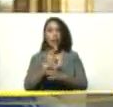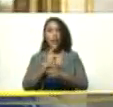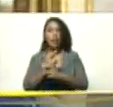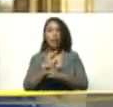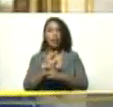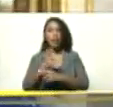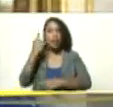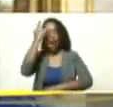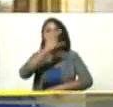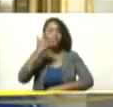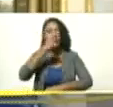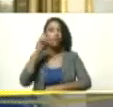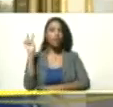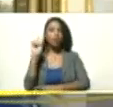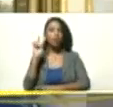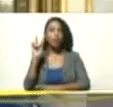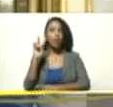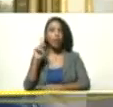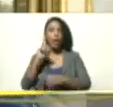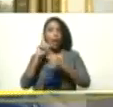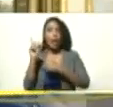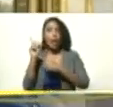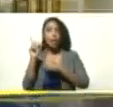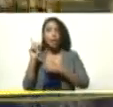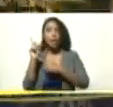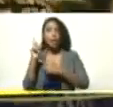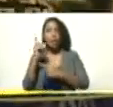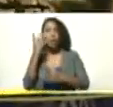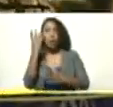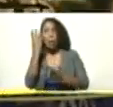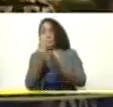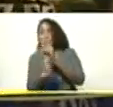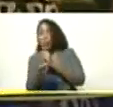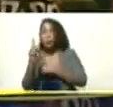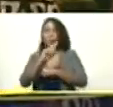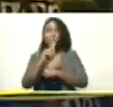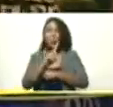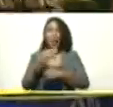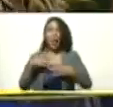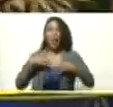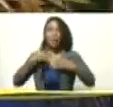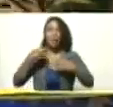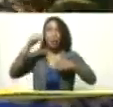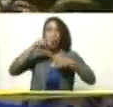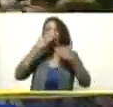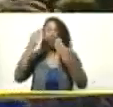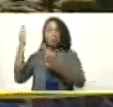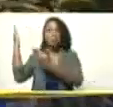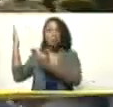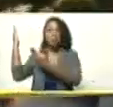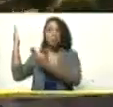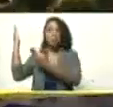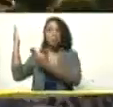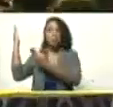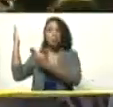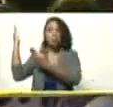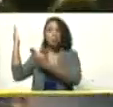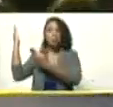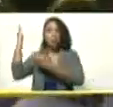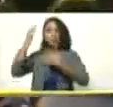Afrovenezolana. Chucho no pasa inadvertido con la camisa que se puso hoy. El Chucho,